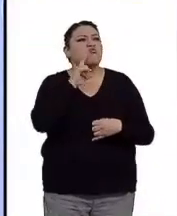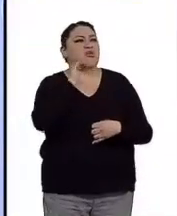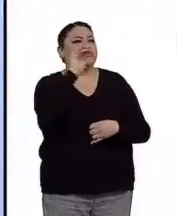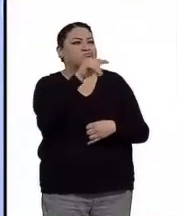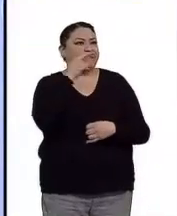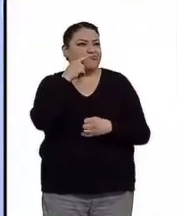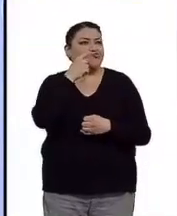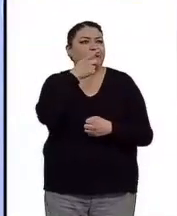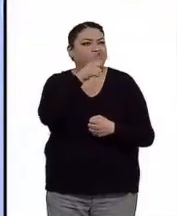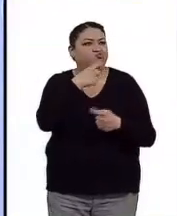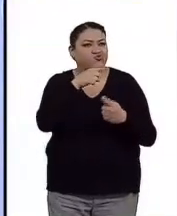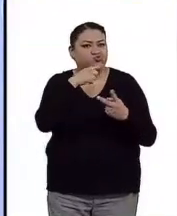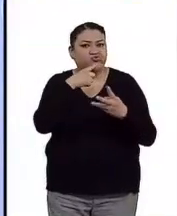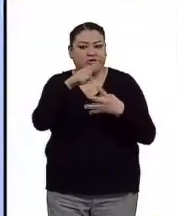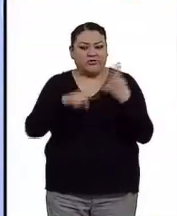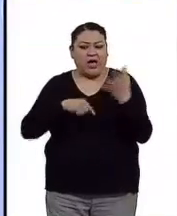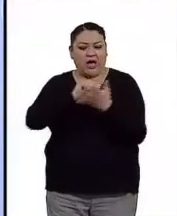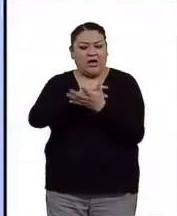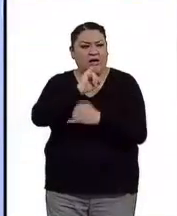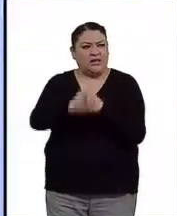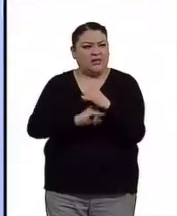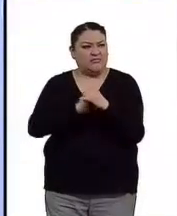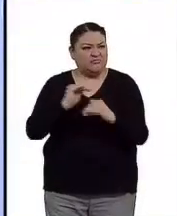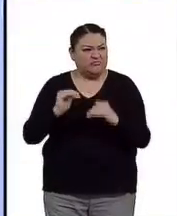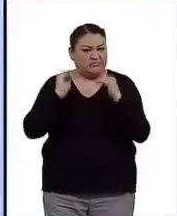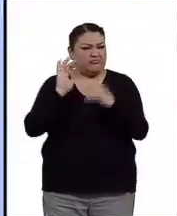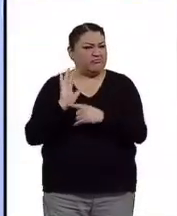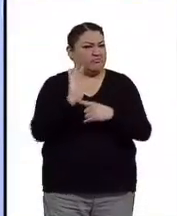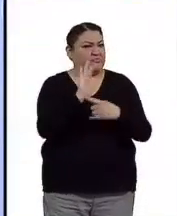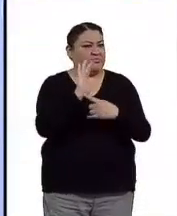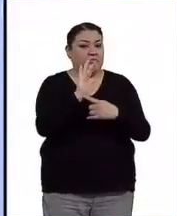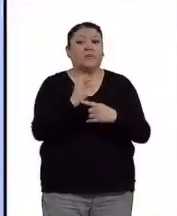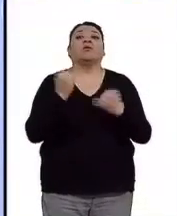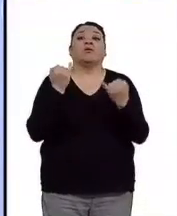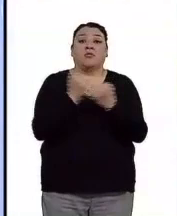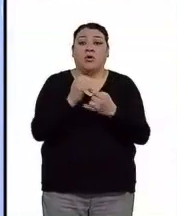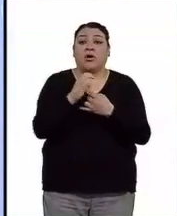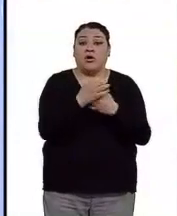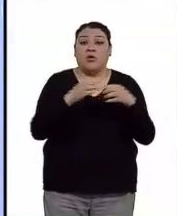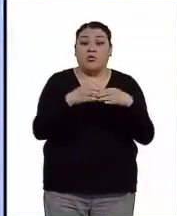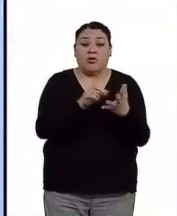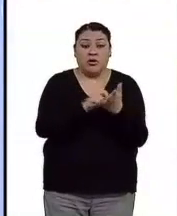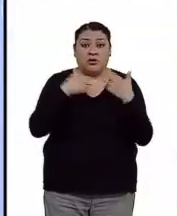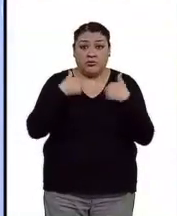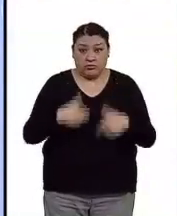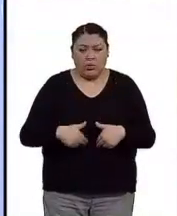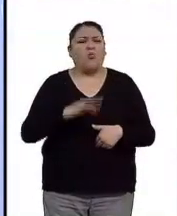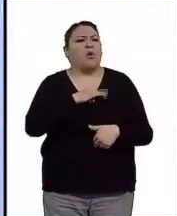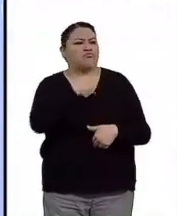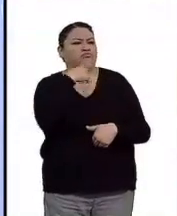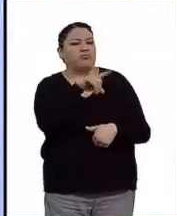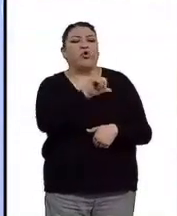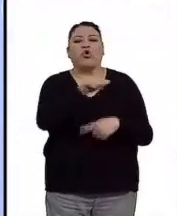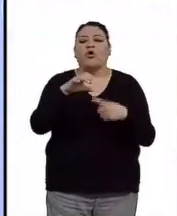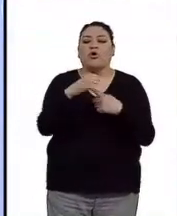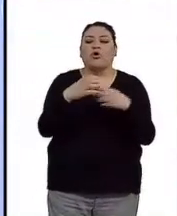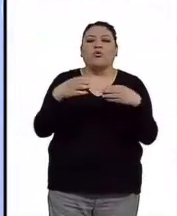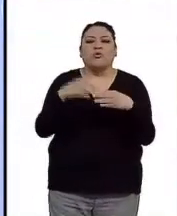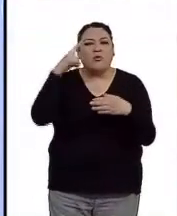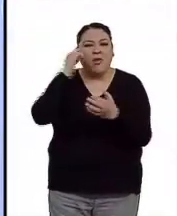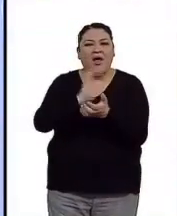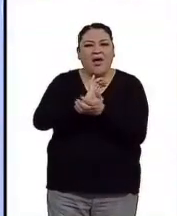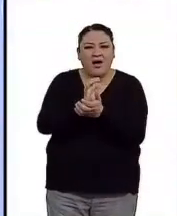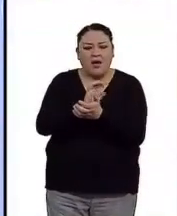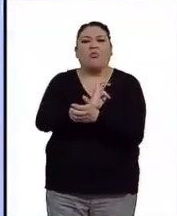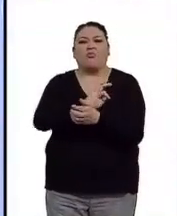una demanda, para efecto de una queja ante las comisiones de derechos humanos o ante las comisiones para prevenir la discriminación, o bien ante los